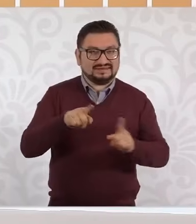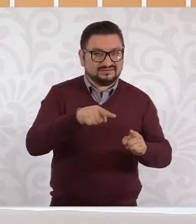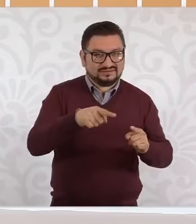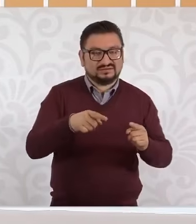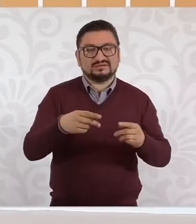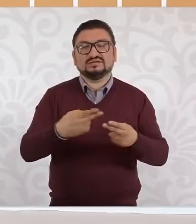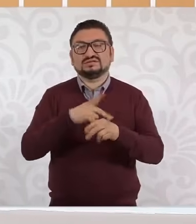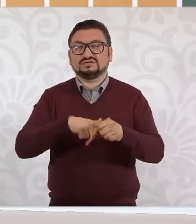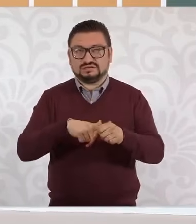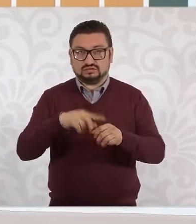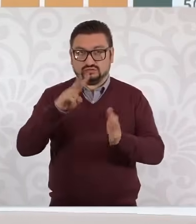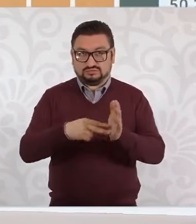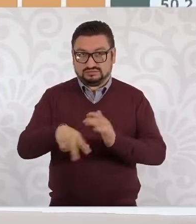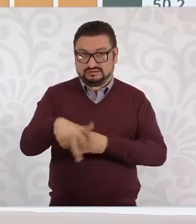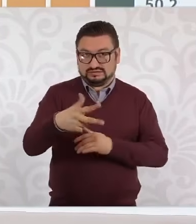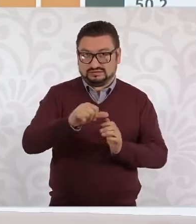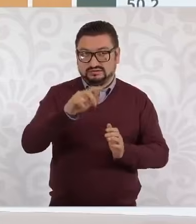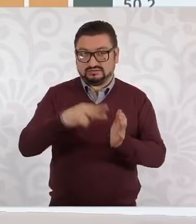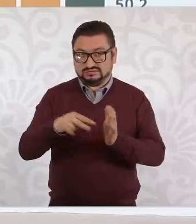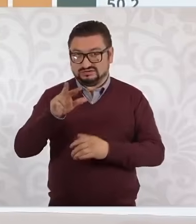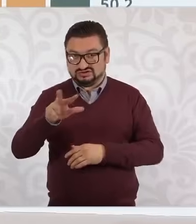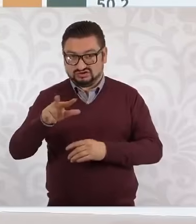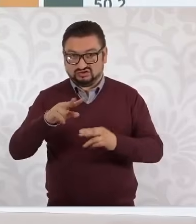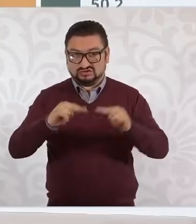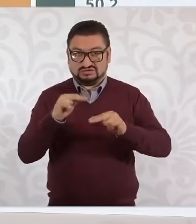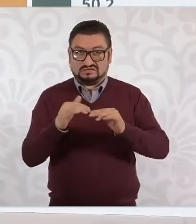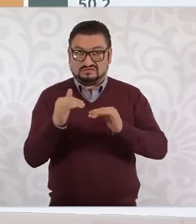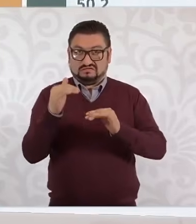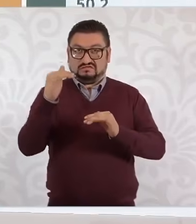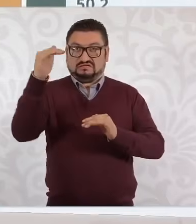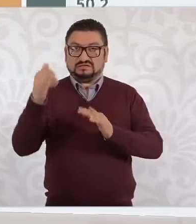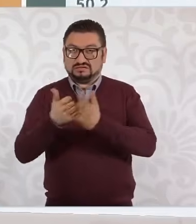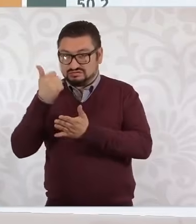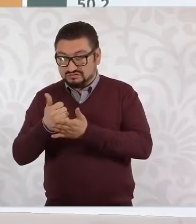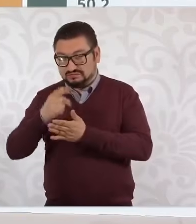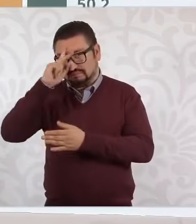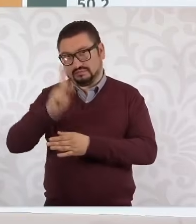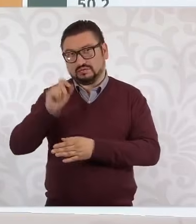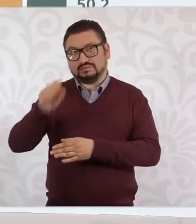2013 al 2018 sube a nivel nacional y también subió todavía más en la ciudad con Mancera.